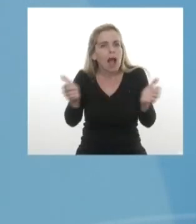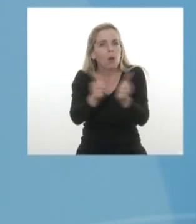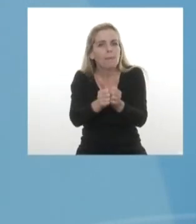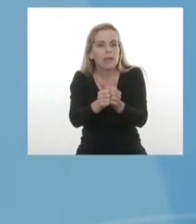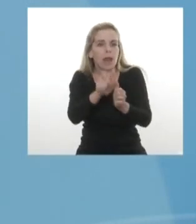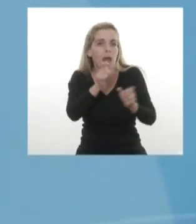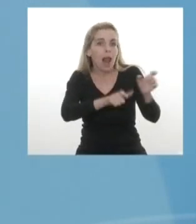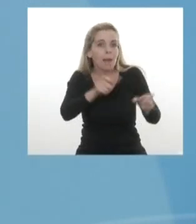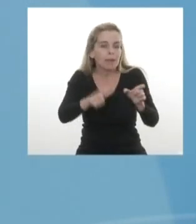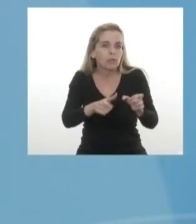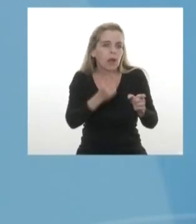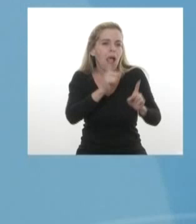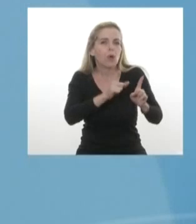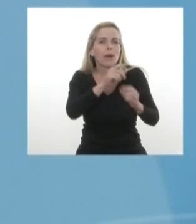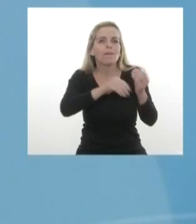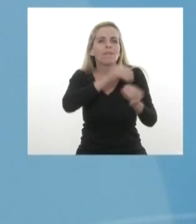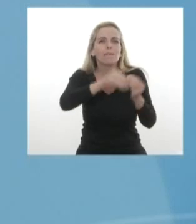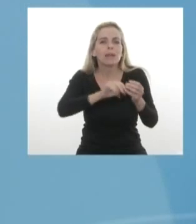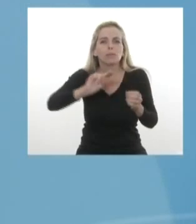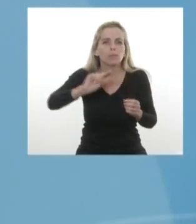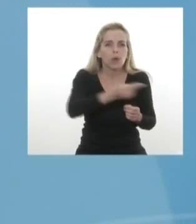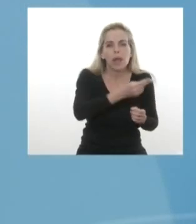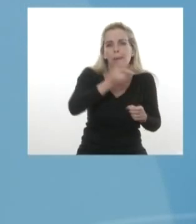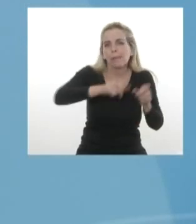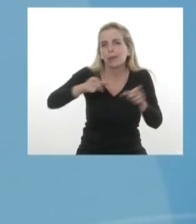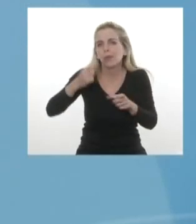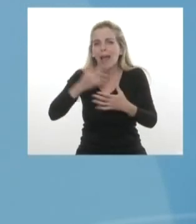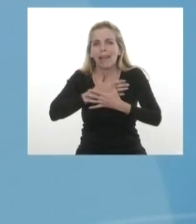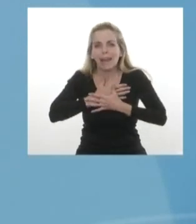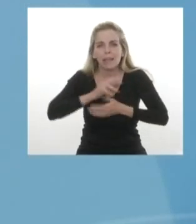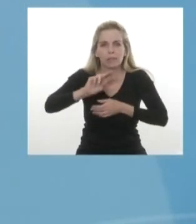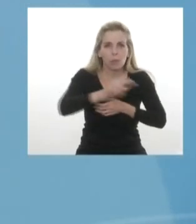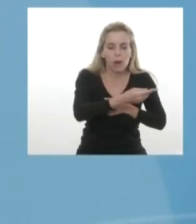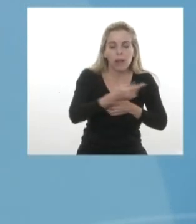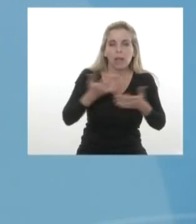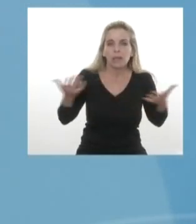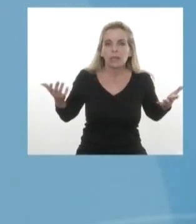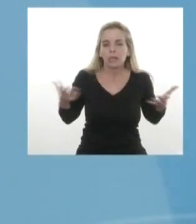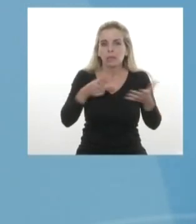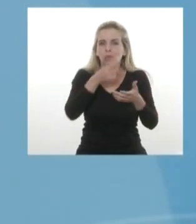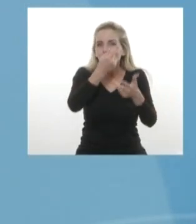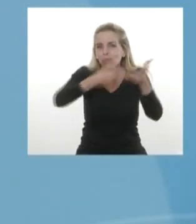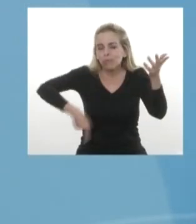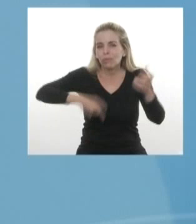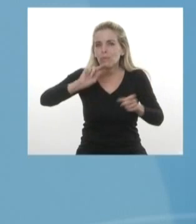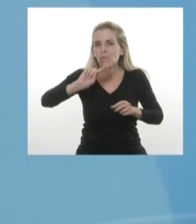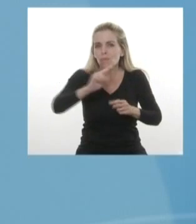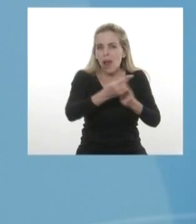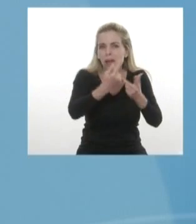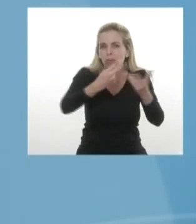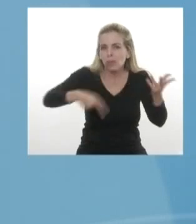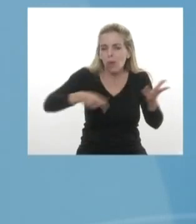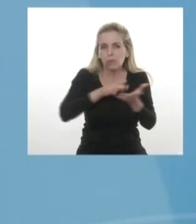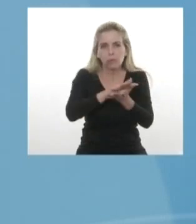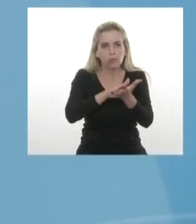perdido un ser querido en la pandemia. Ante lo irreparable de tantas vidas perdidas, es